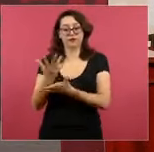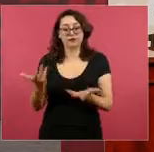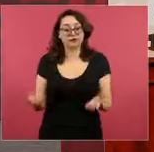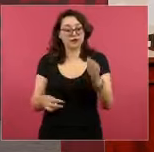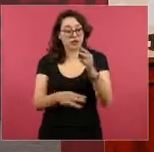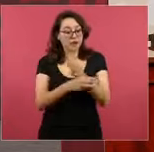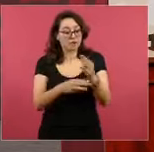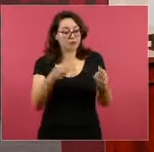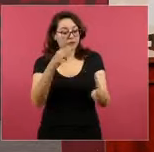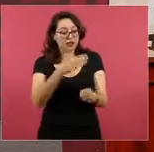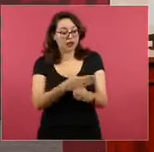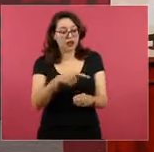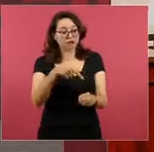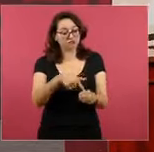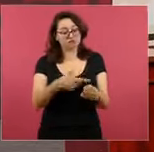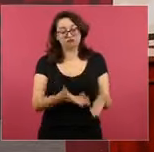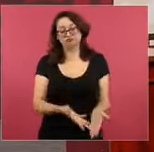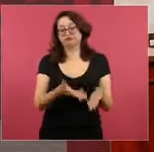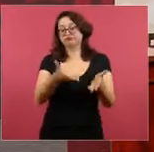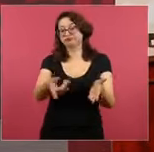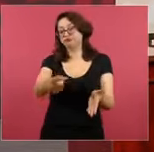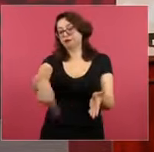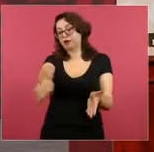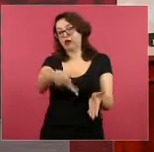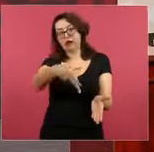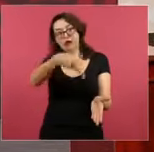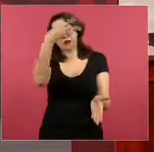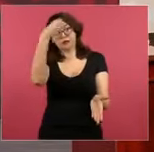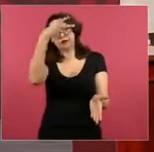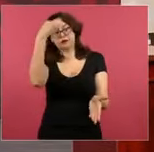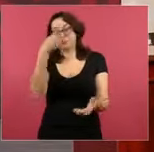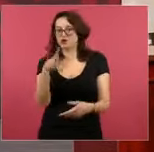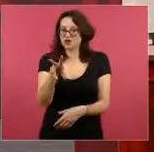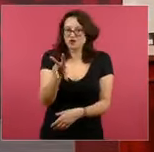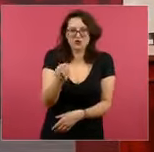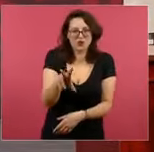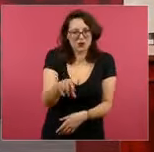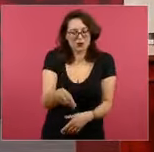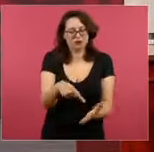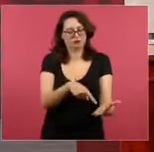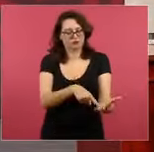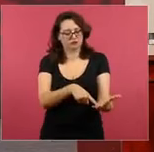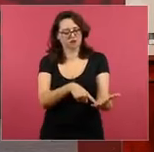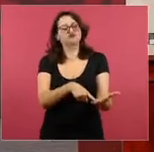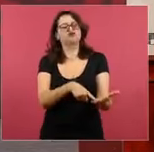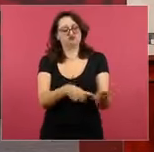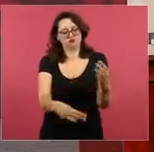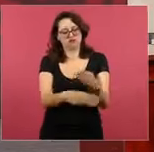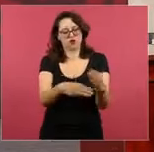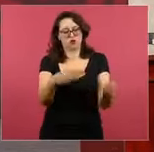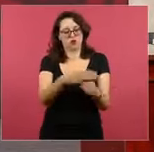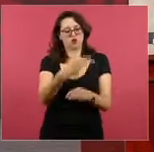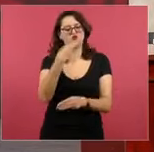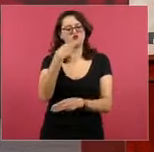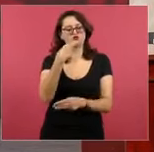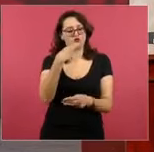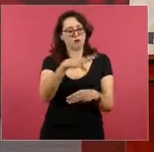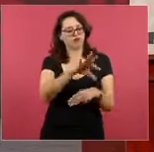no son soluciones. Esto es, el que en un taller mecánico haya